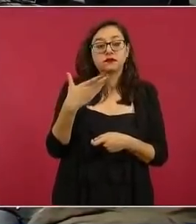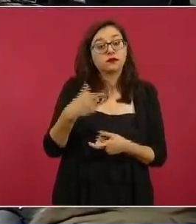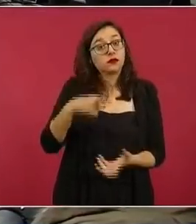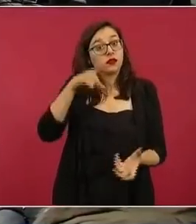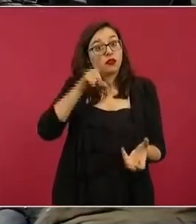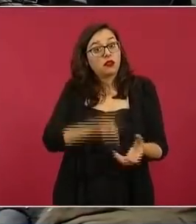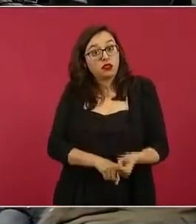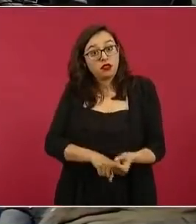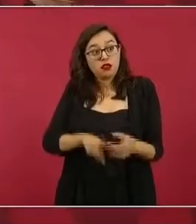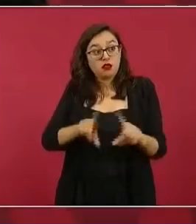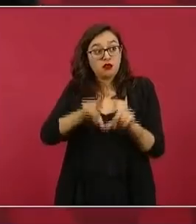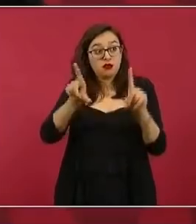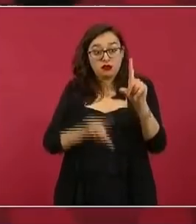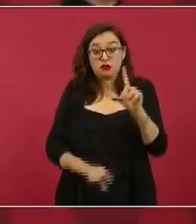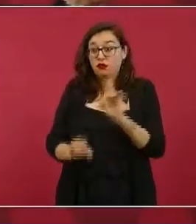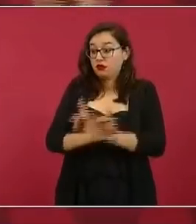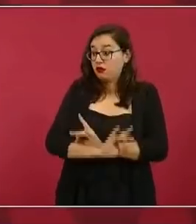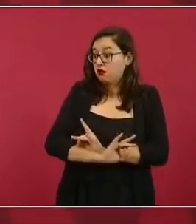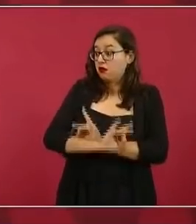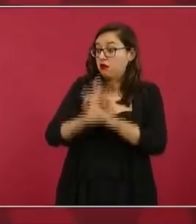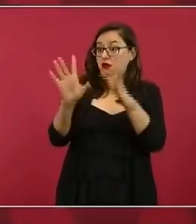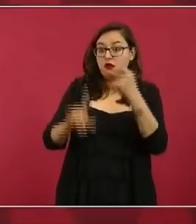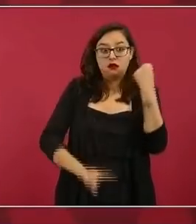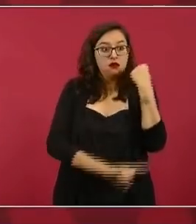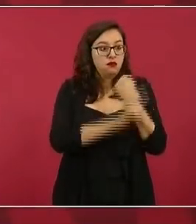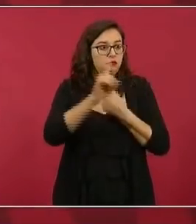abogados, imagínense, ¿no?